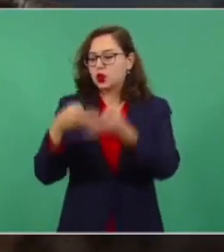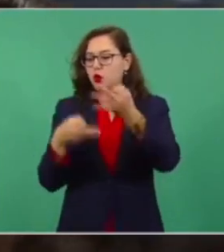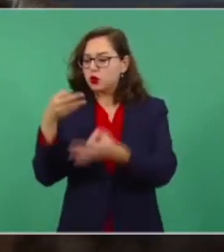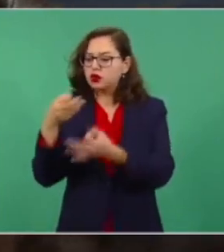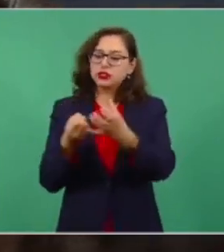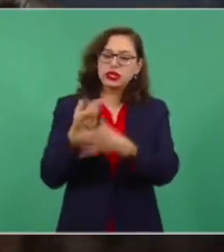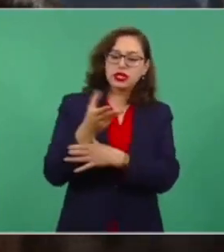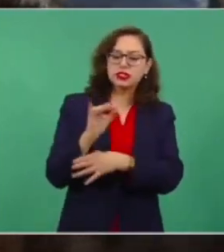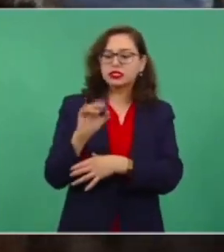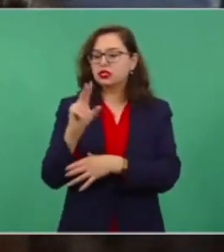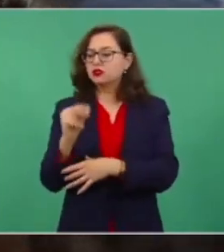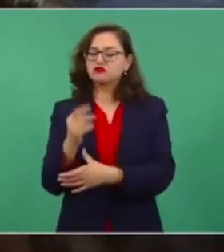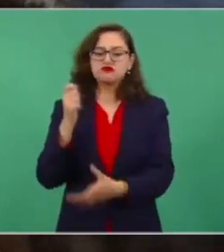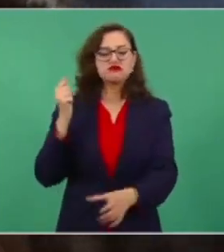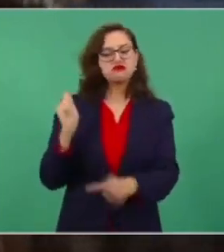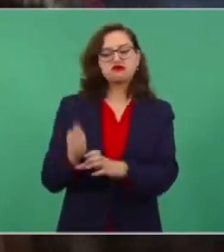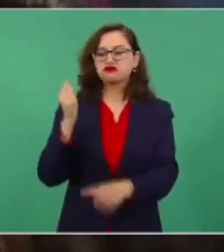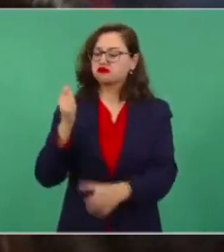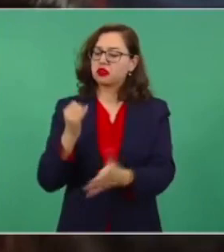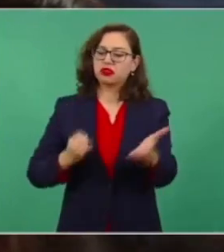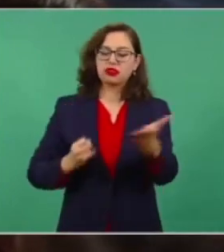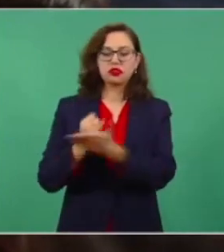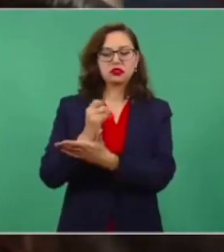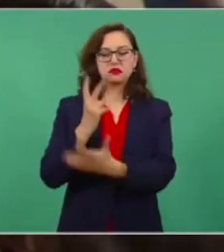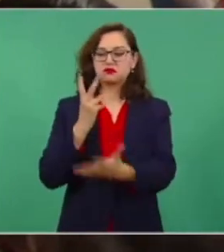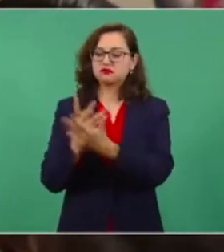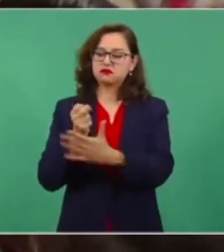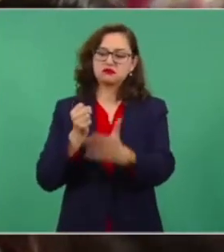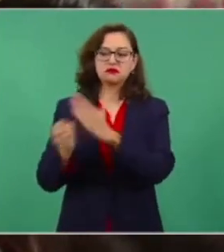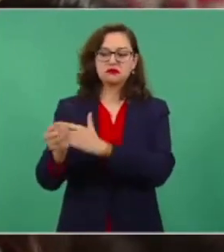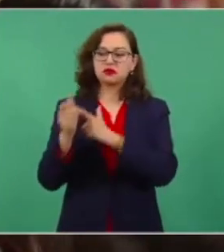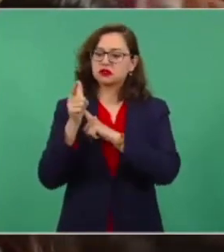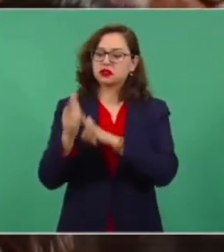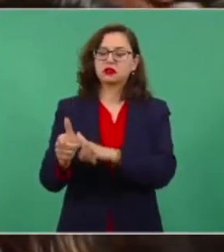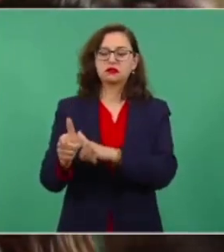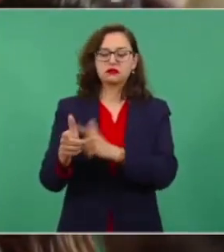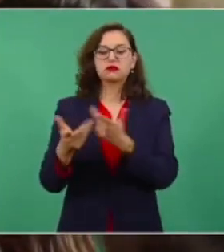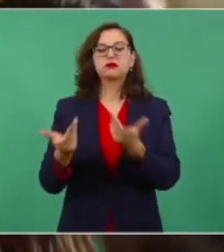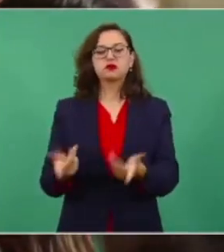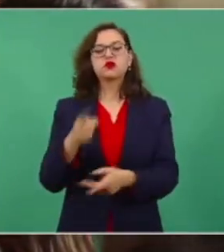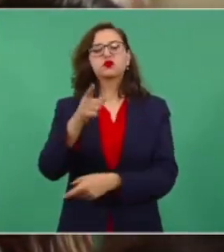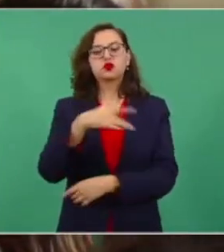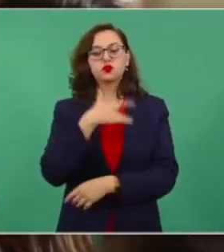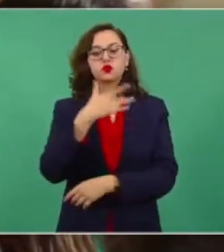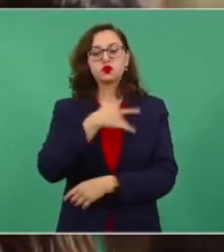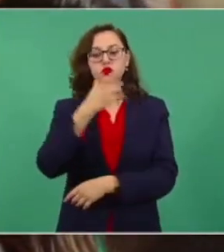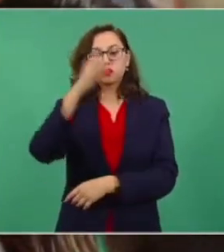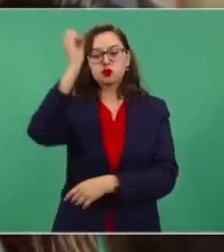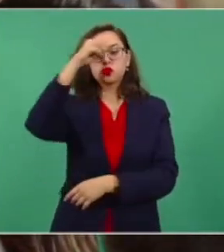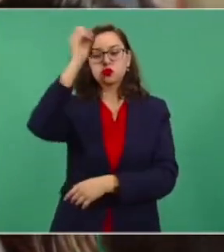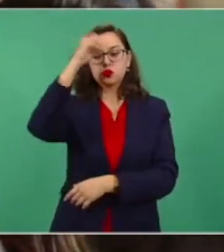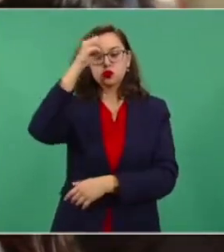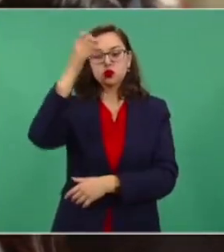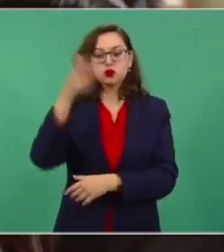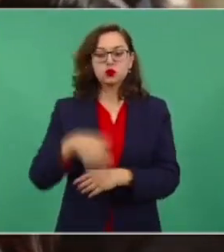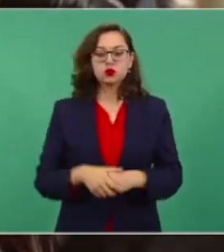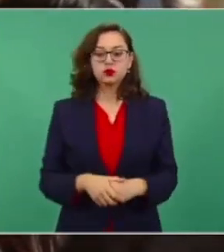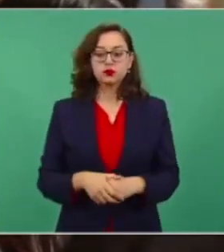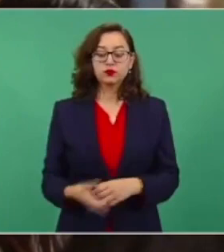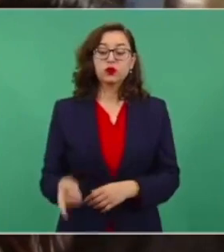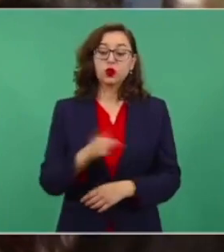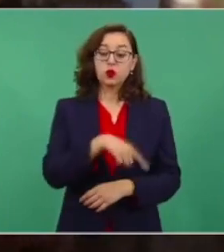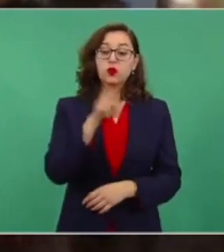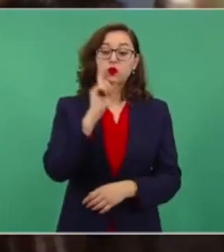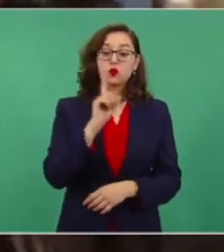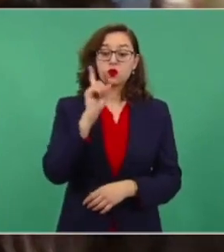dejar la prisión preventiva, pues el día de ayer un juez decide que no la deja. Y se acusa pues de estar, su hija Mariana